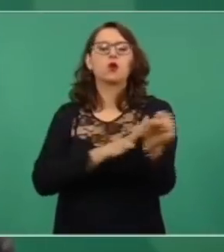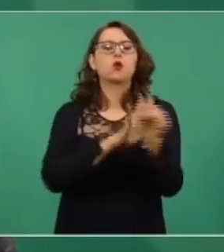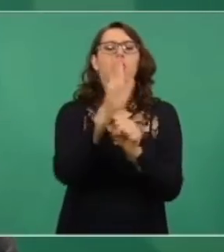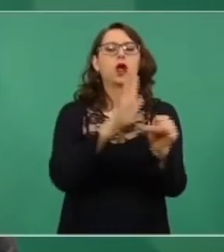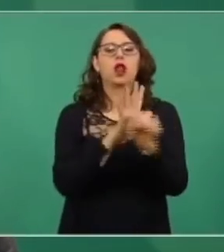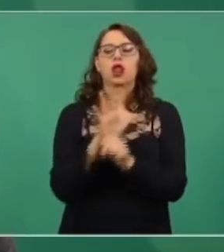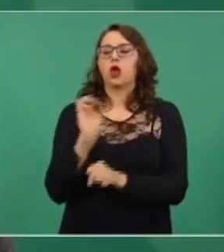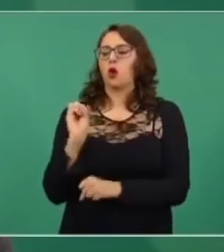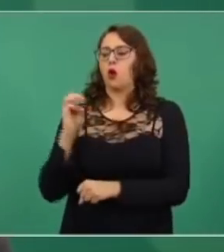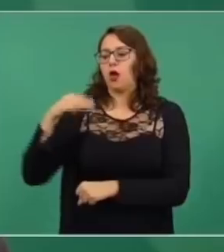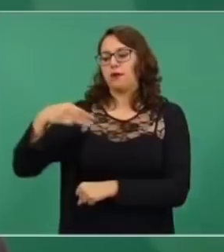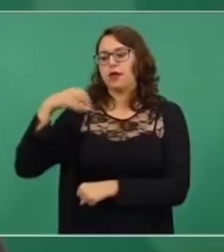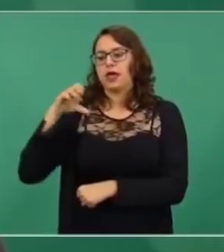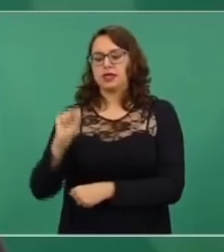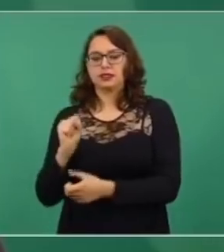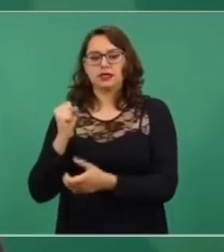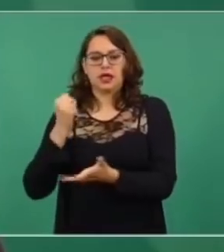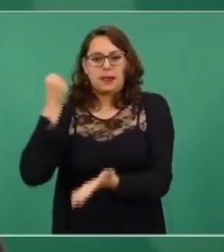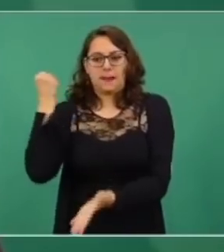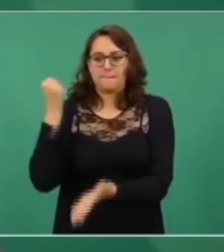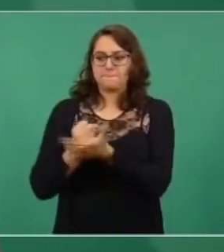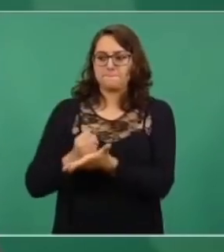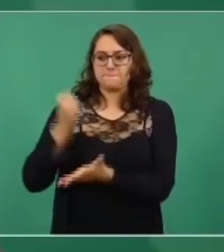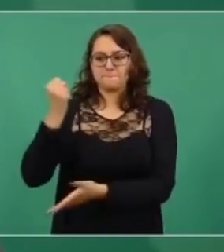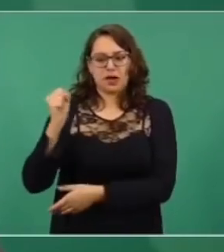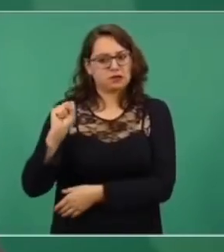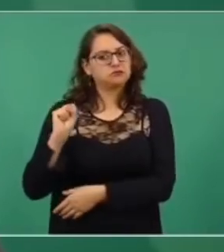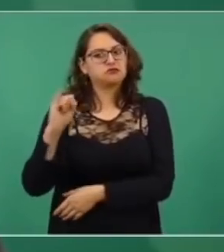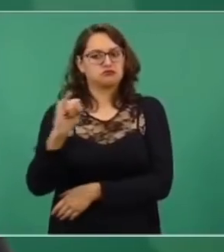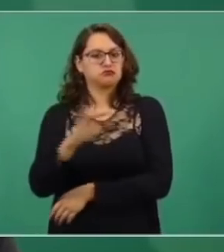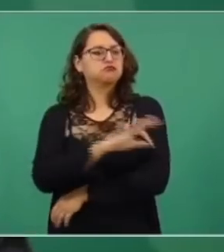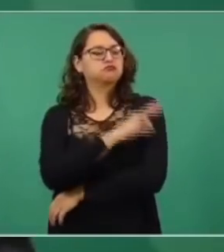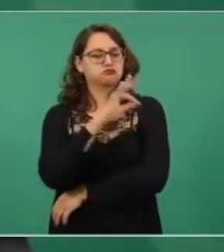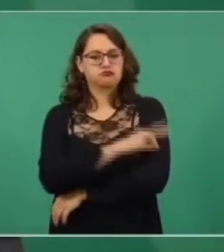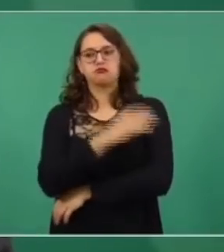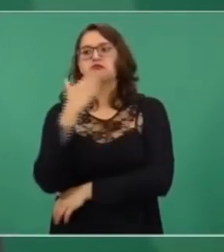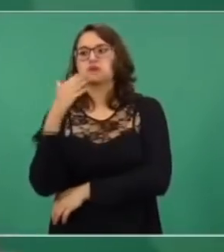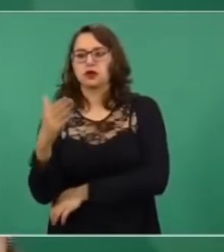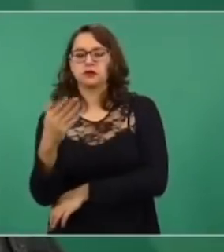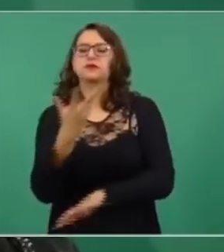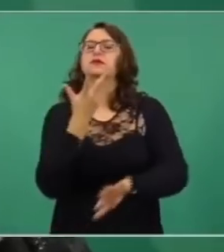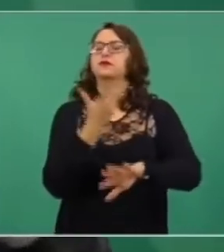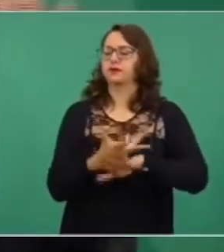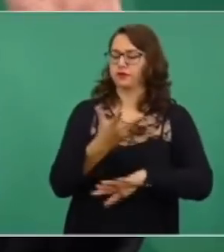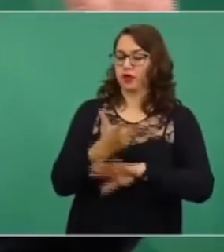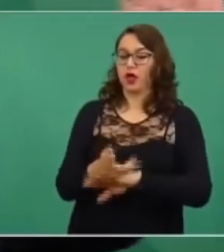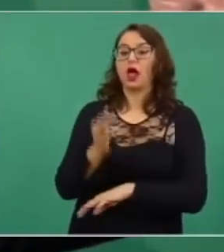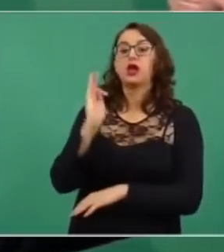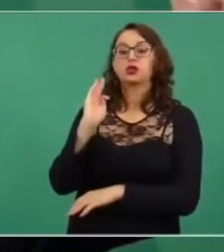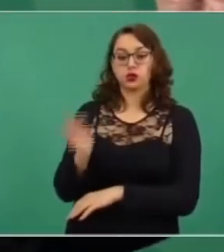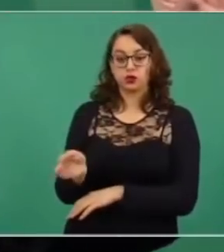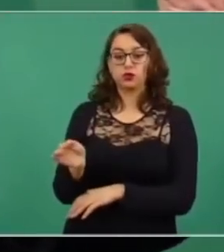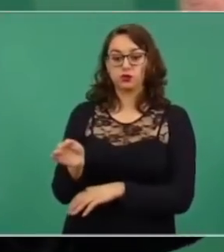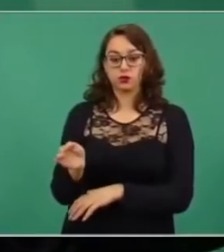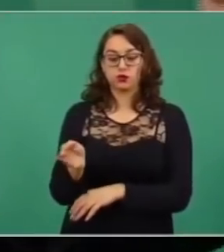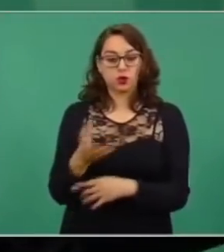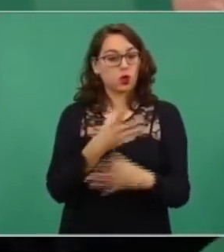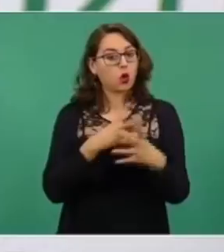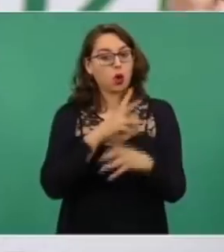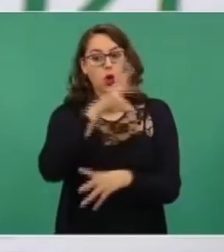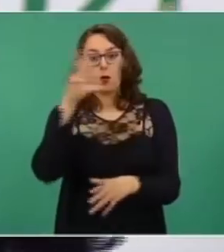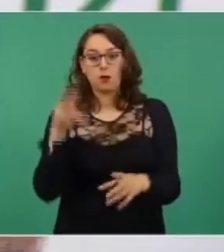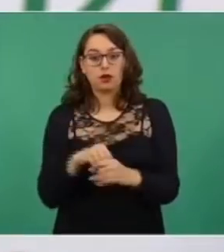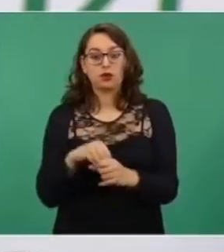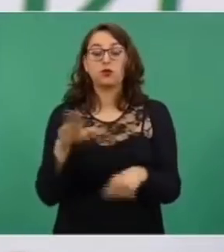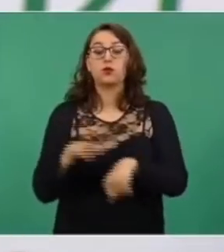Organización Mundial de la Salud, Estados Unidos las va a aceptar, porque originalmente solo eran unas vacunas que son